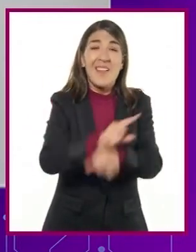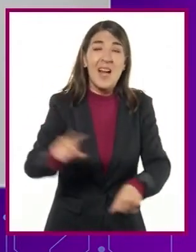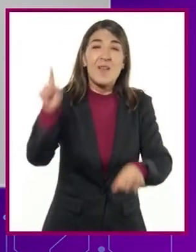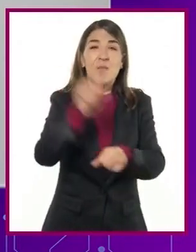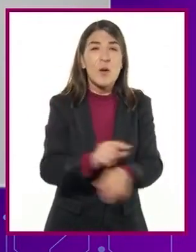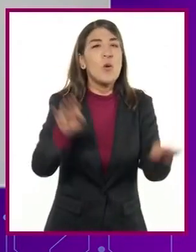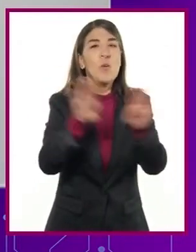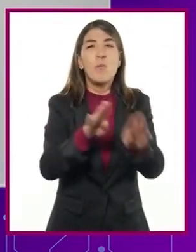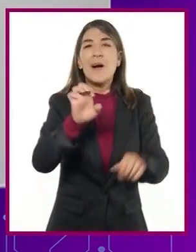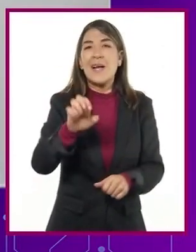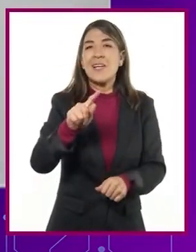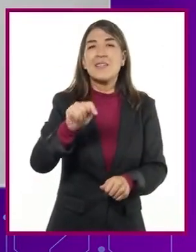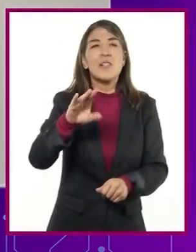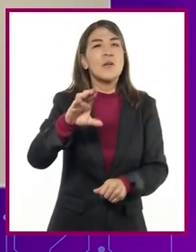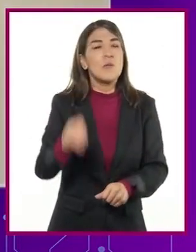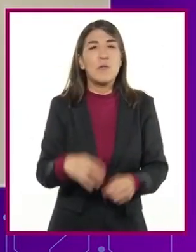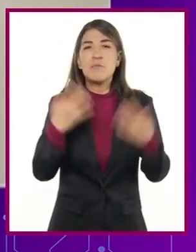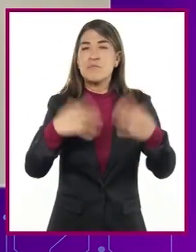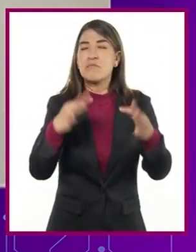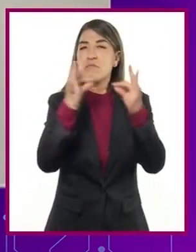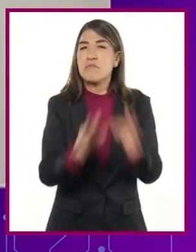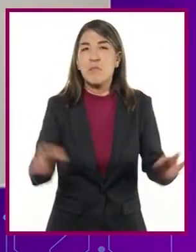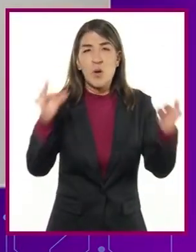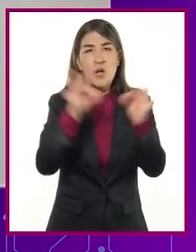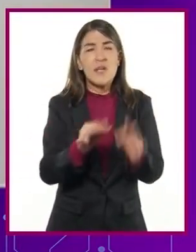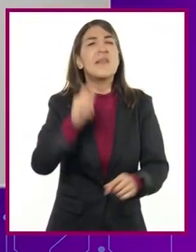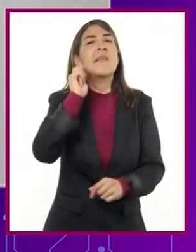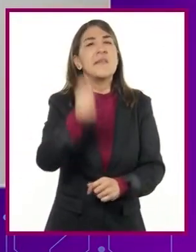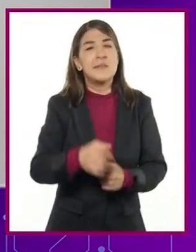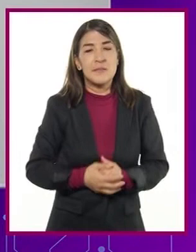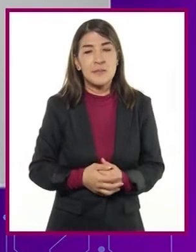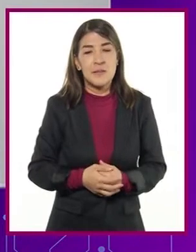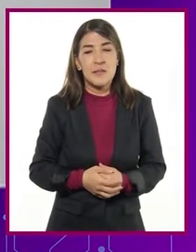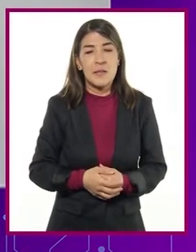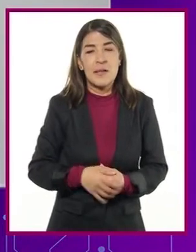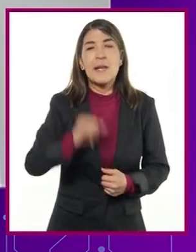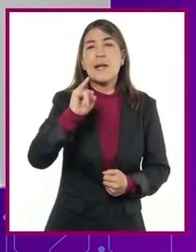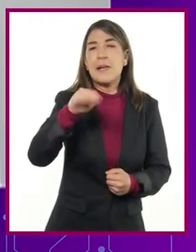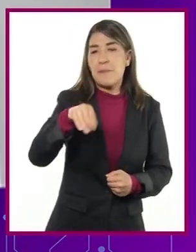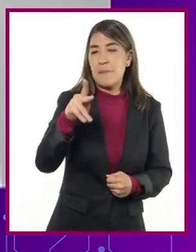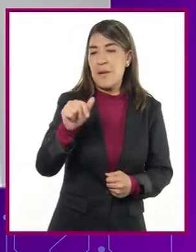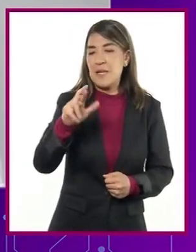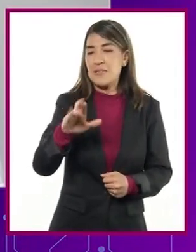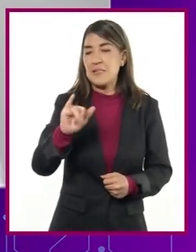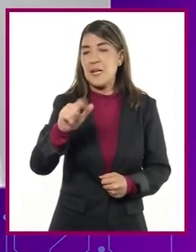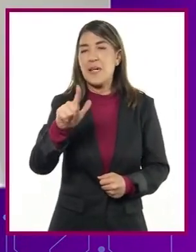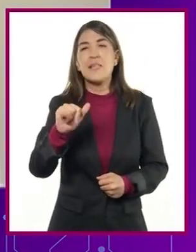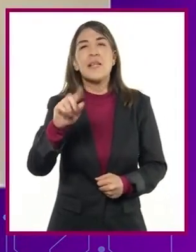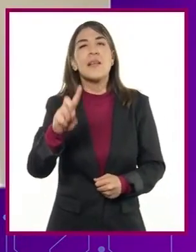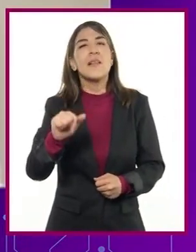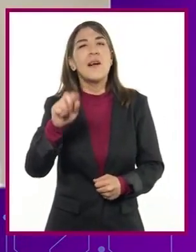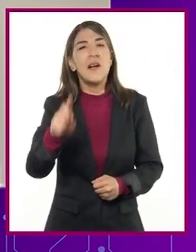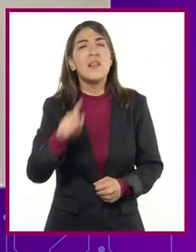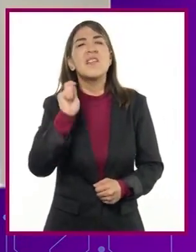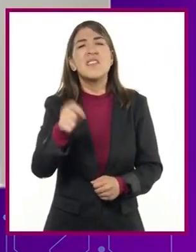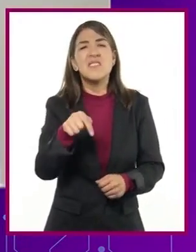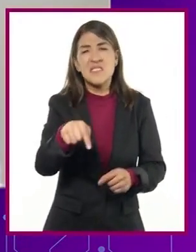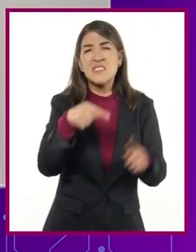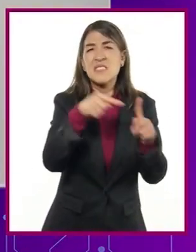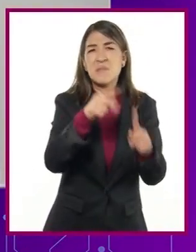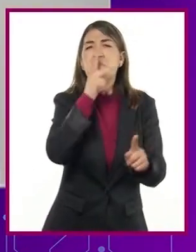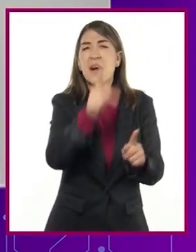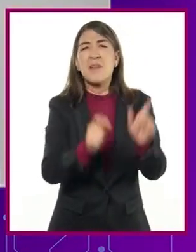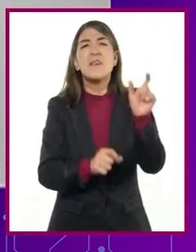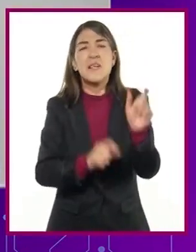principios éticos muy importantes. Uno de ellos es la imparcialidad. Este principio significa